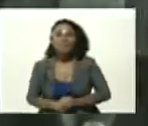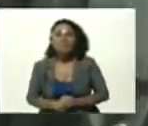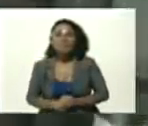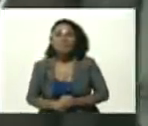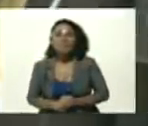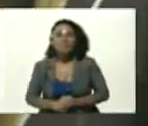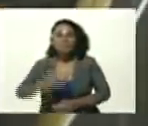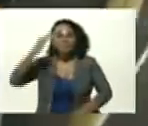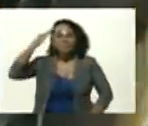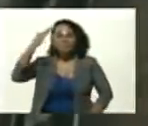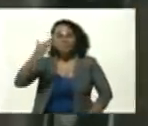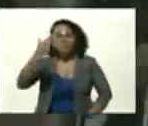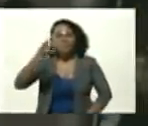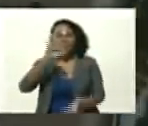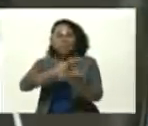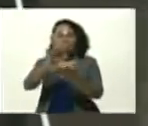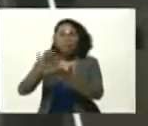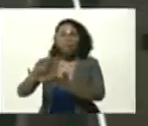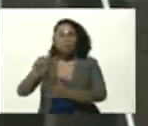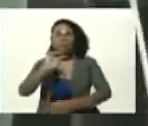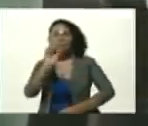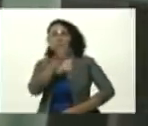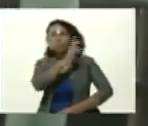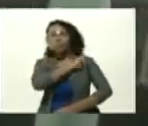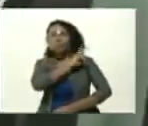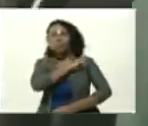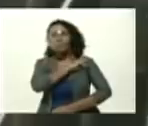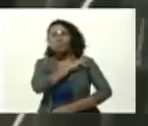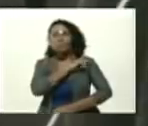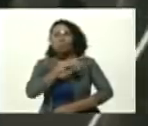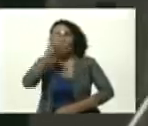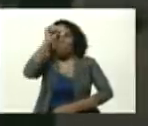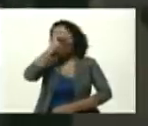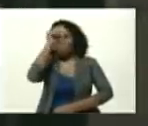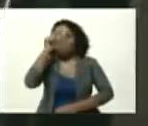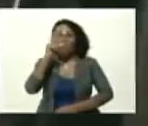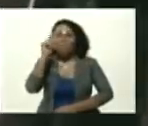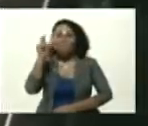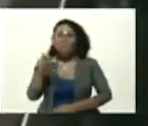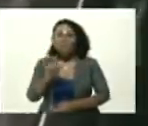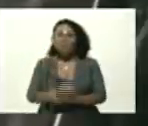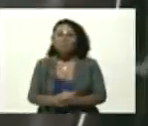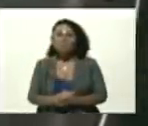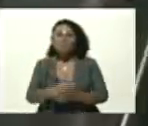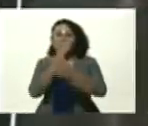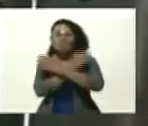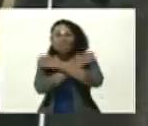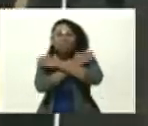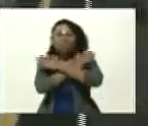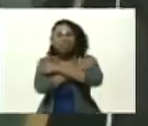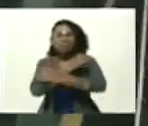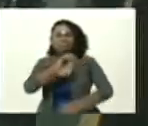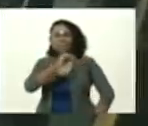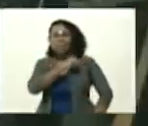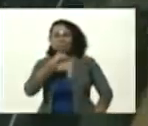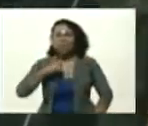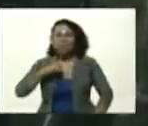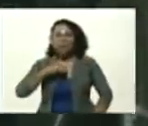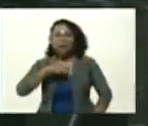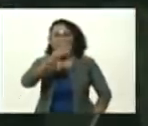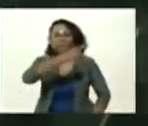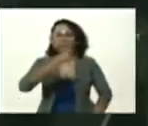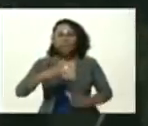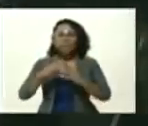Comandante Estratégico Operacional, General en Jefe, Domingo Hernández Lares. Felicítenme personalmente a todos los